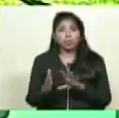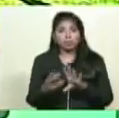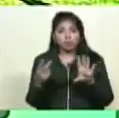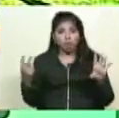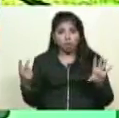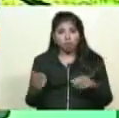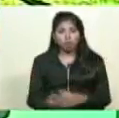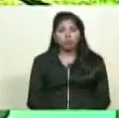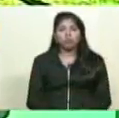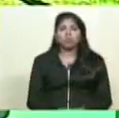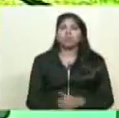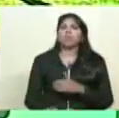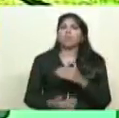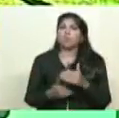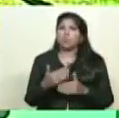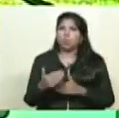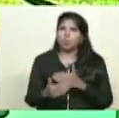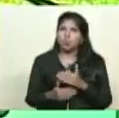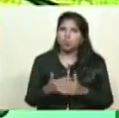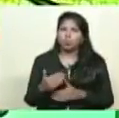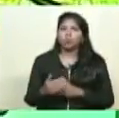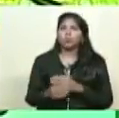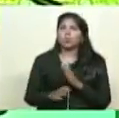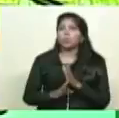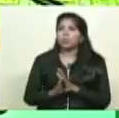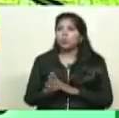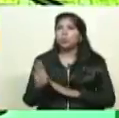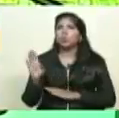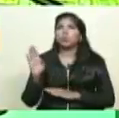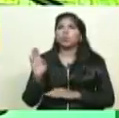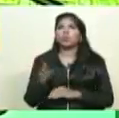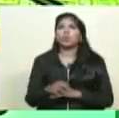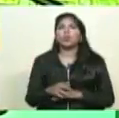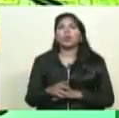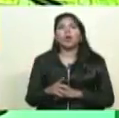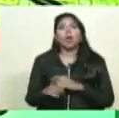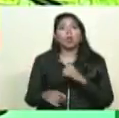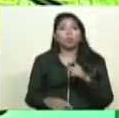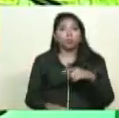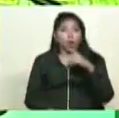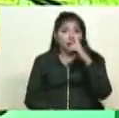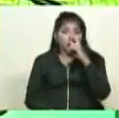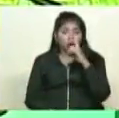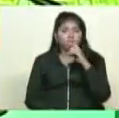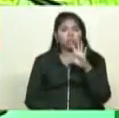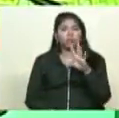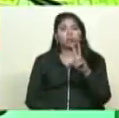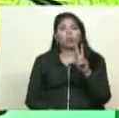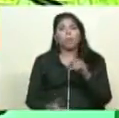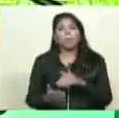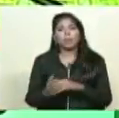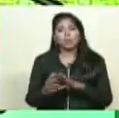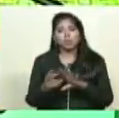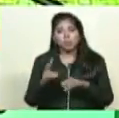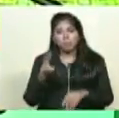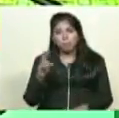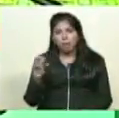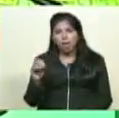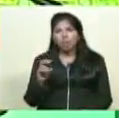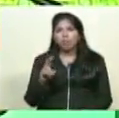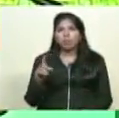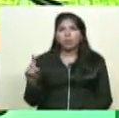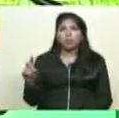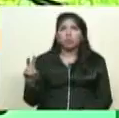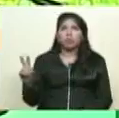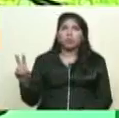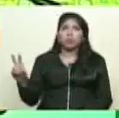2017, los procesos constructivos, productivos del 2018, 2019, 2020, 2021, 22,